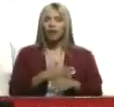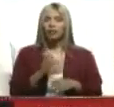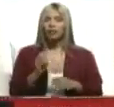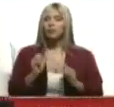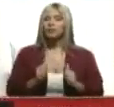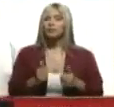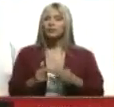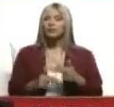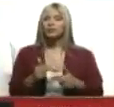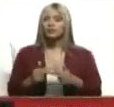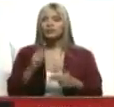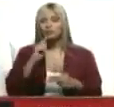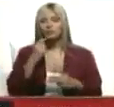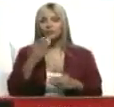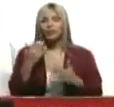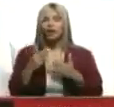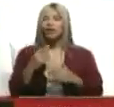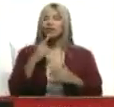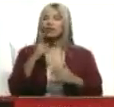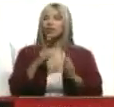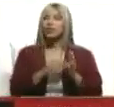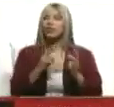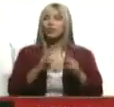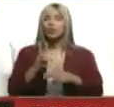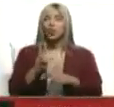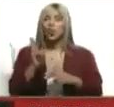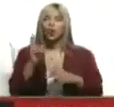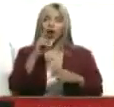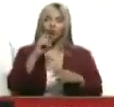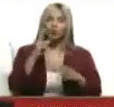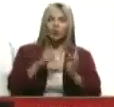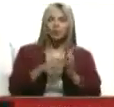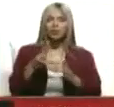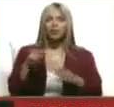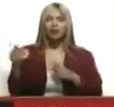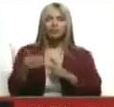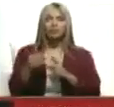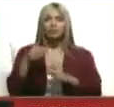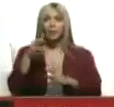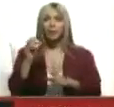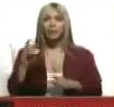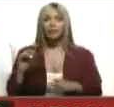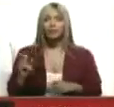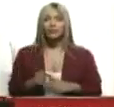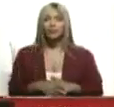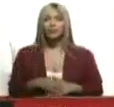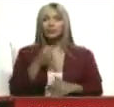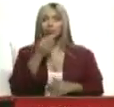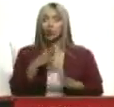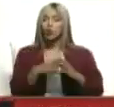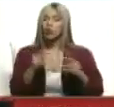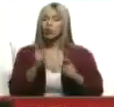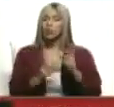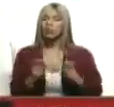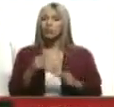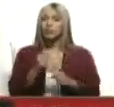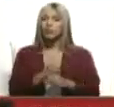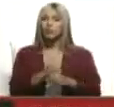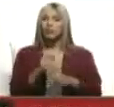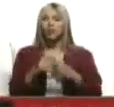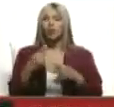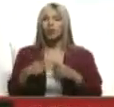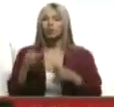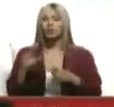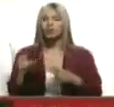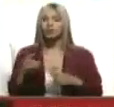llegada de la revolución? Si recordamos lo que pasó en el año 2002, 2003, bueno, los ataques a PDVSA, bueno, toda esta gente que se fue a trabajar para